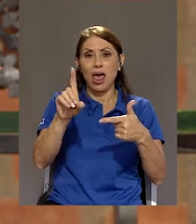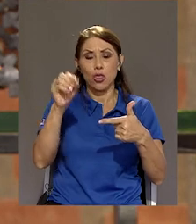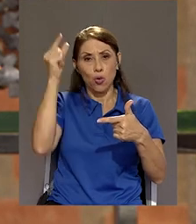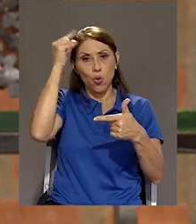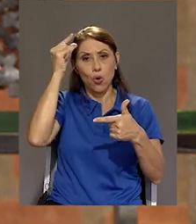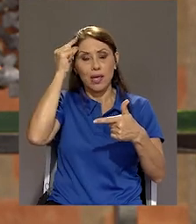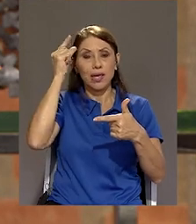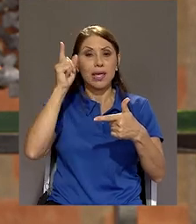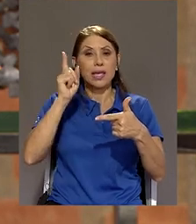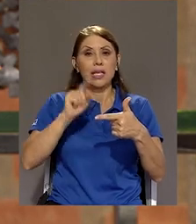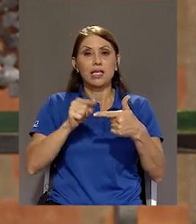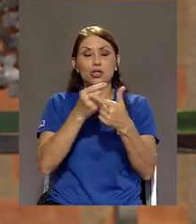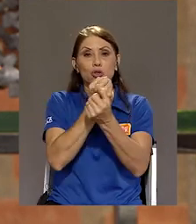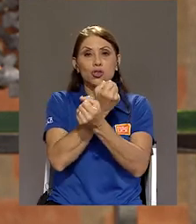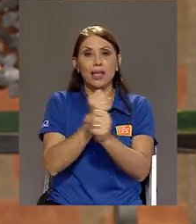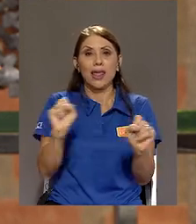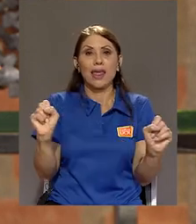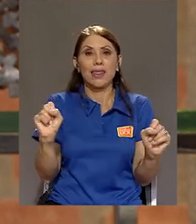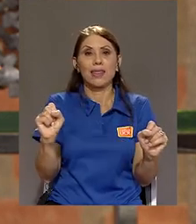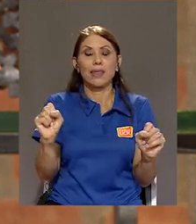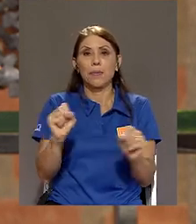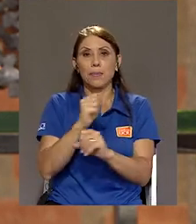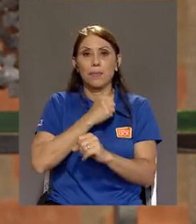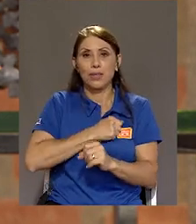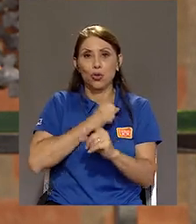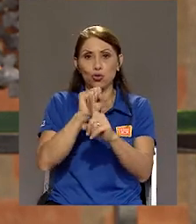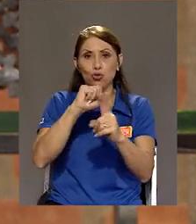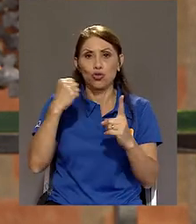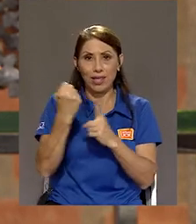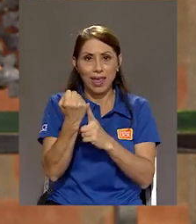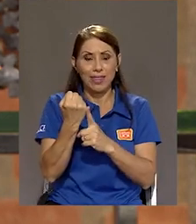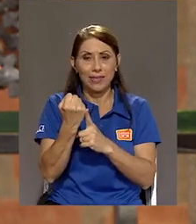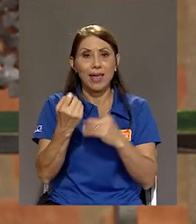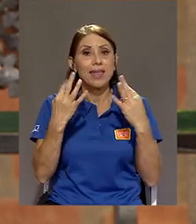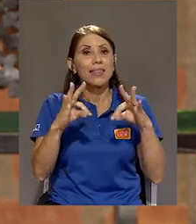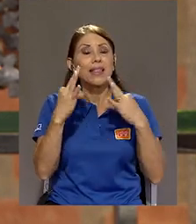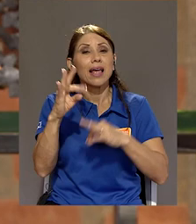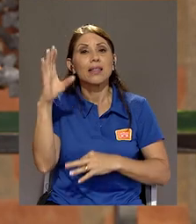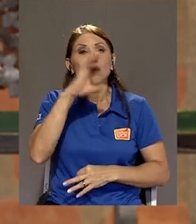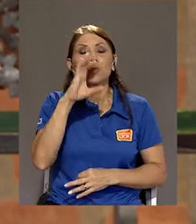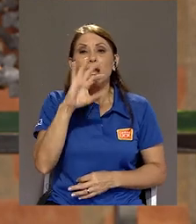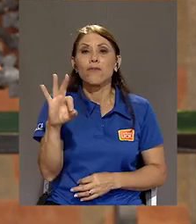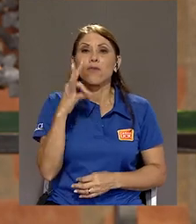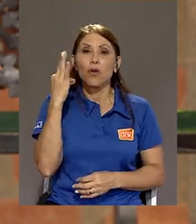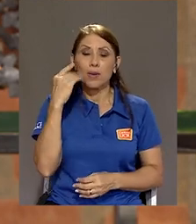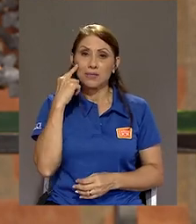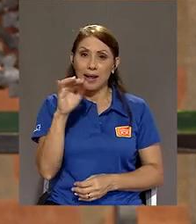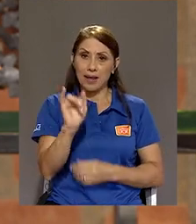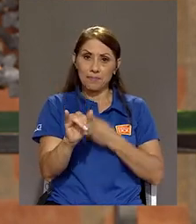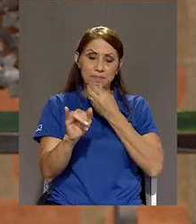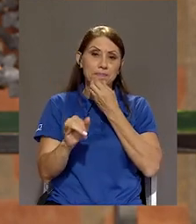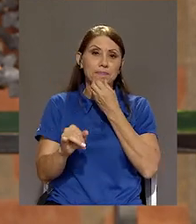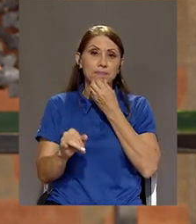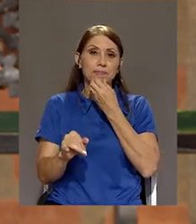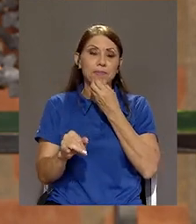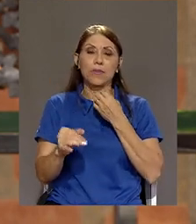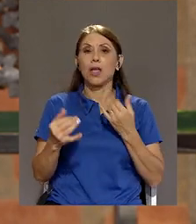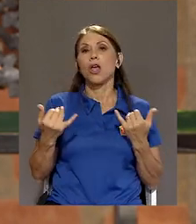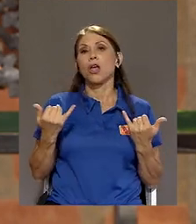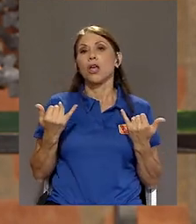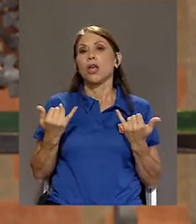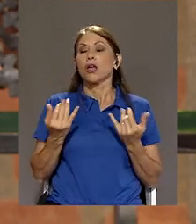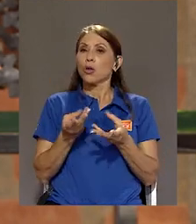buscar mecanismos para democratizar esa relación. Esa es una de las cosas que nos preocupan. Todavía no hemos llegado